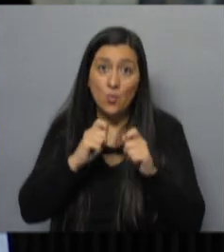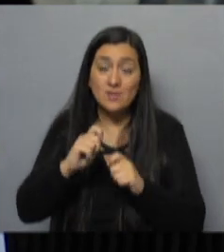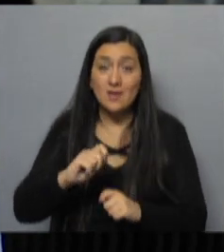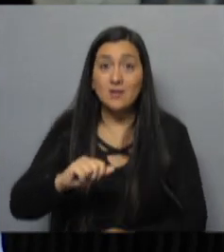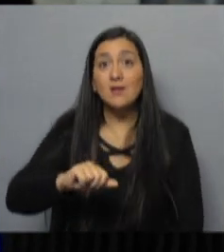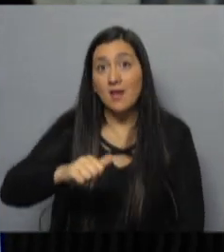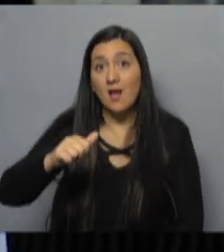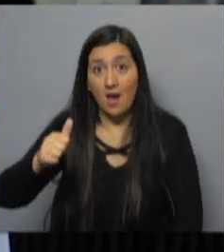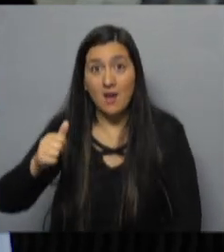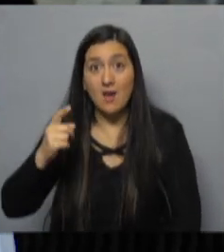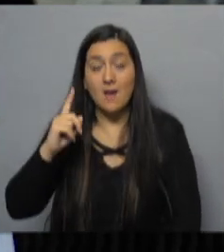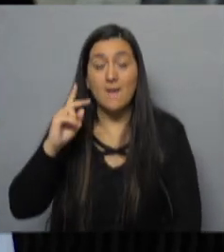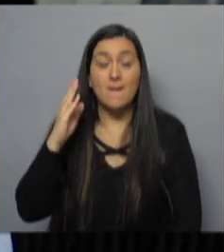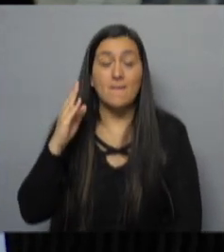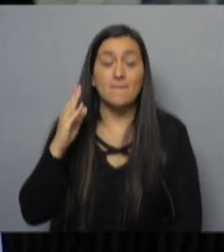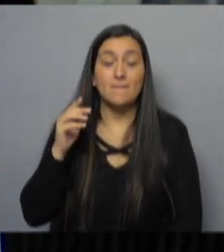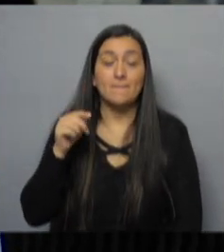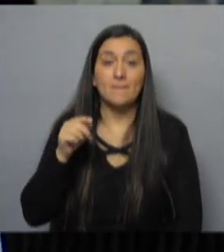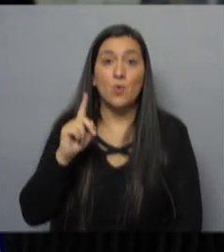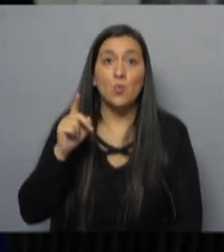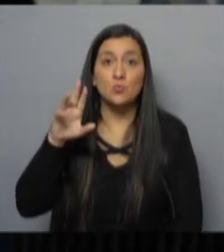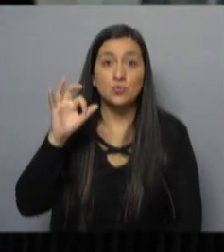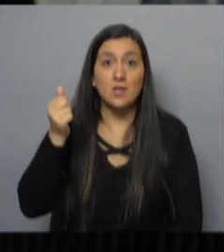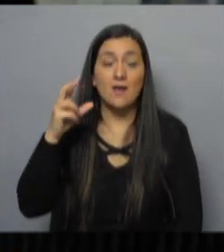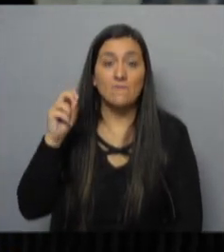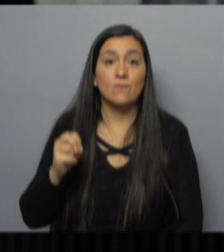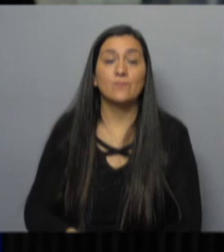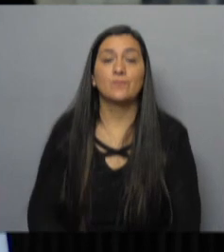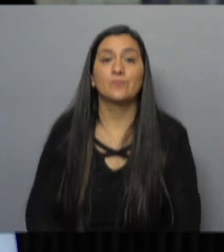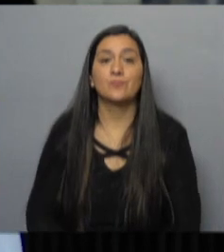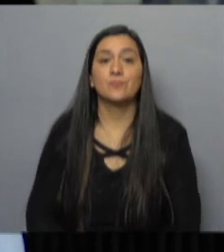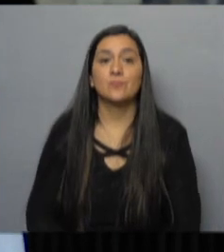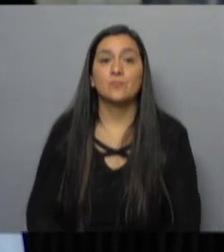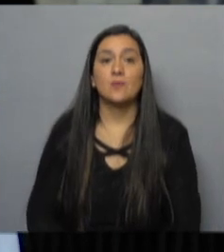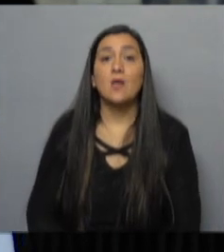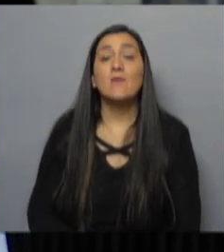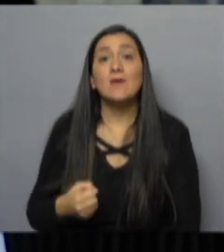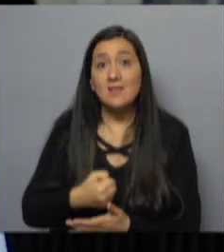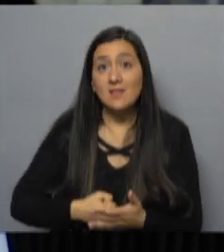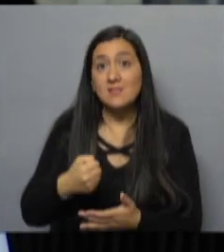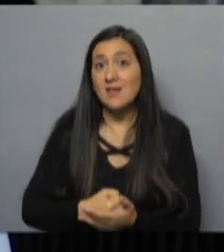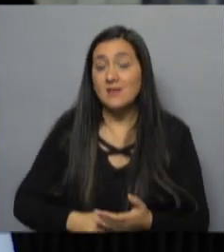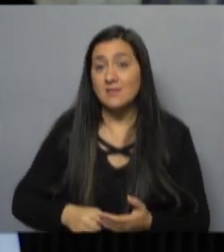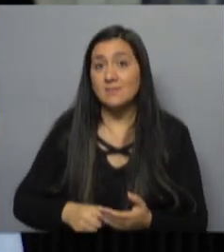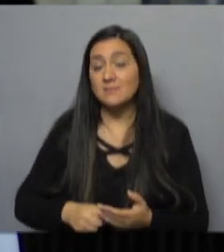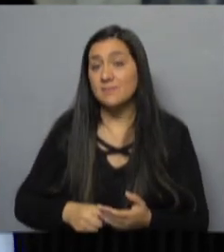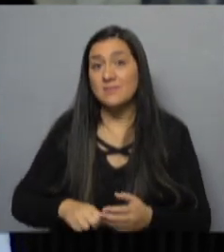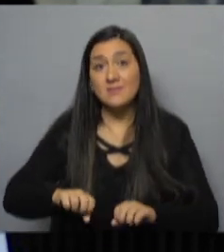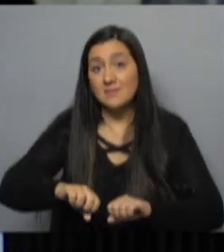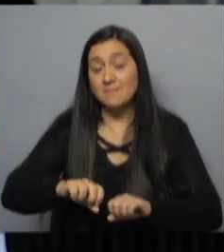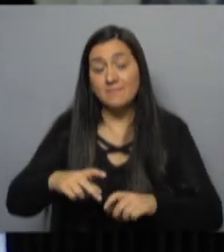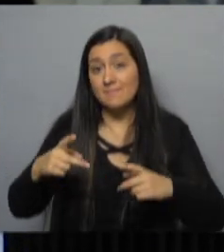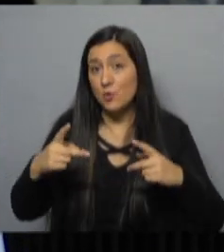candidatos. ¿Qué piensan? ¿Que este clima puede incrementarse debido a las reacciones de la derecha para intentar detener la victoria de Petro?